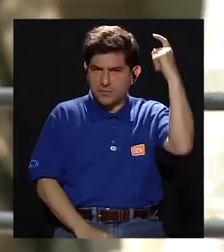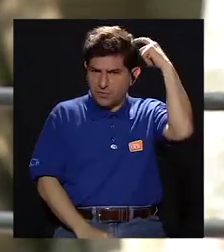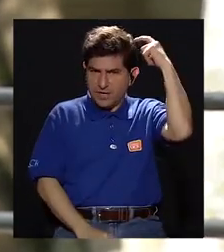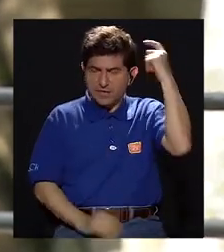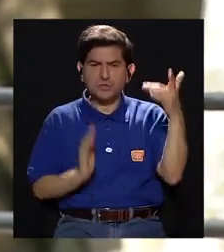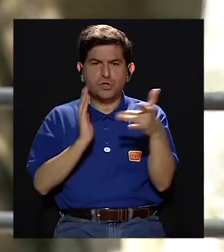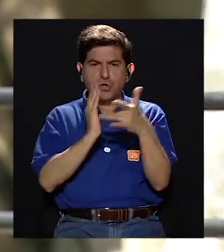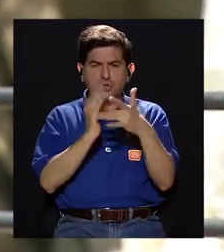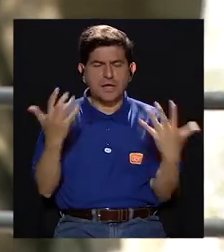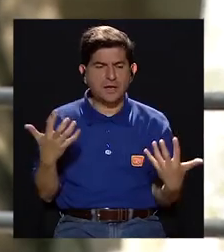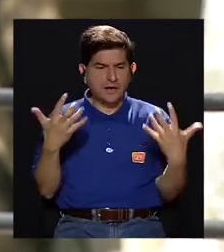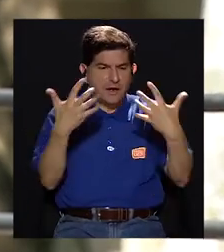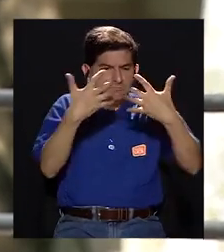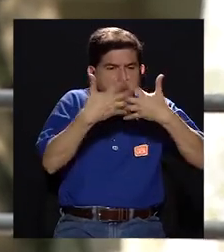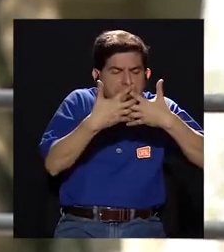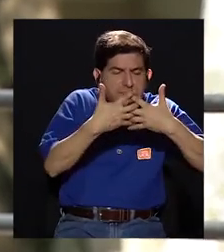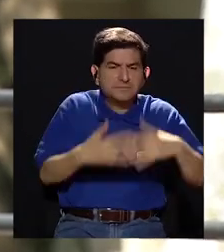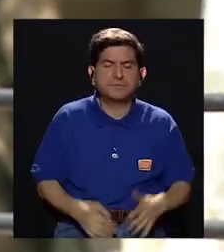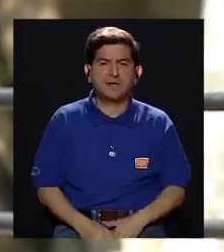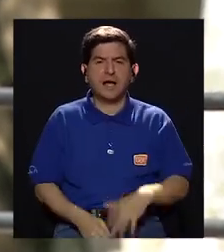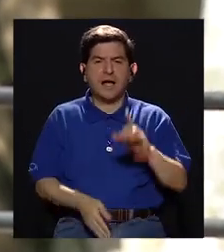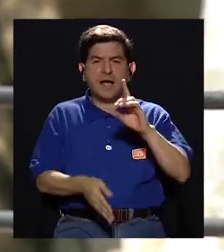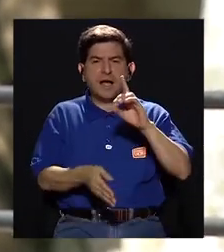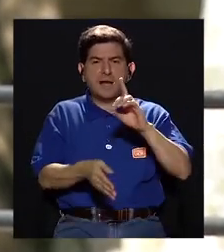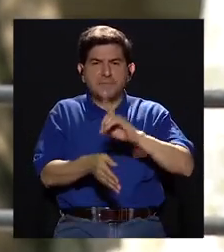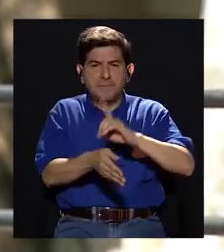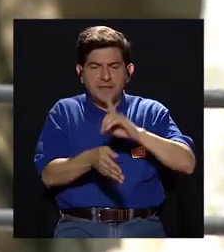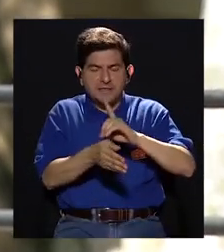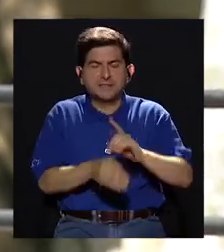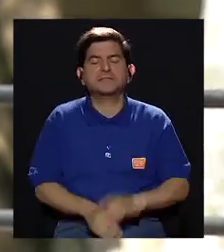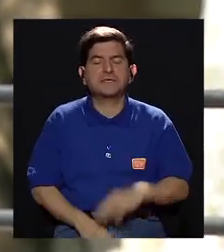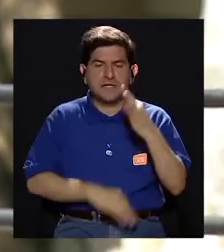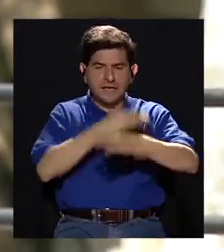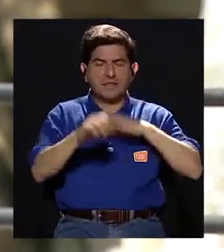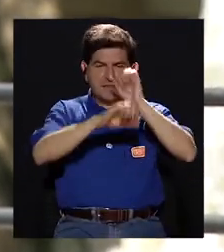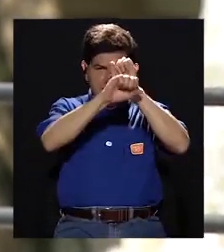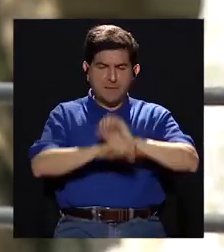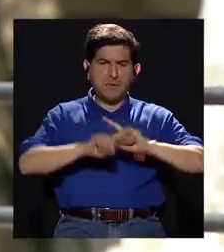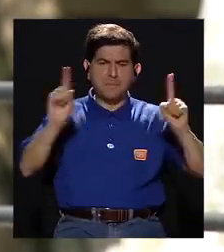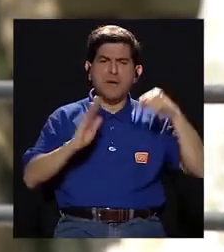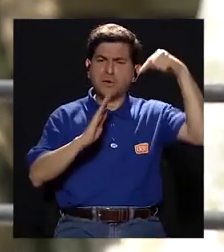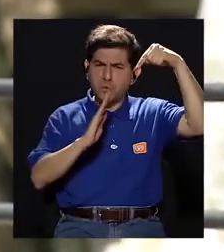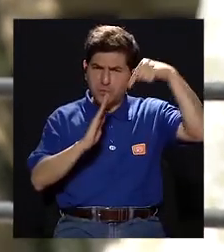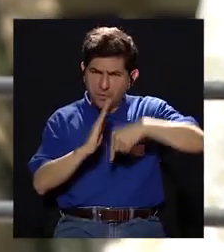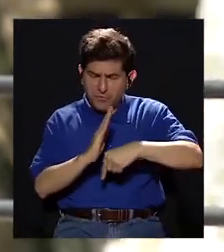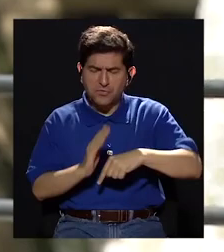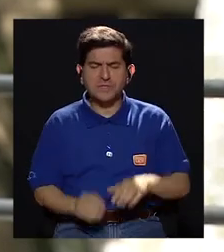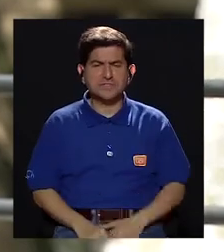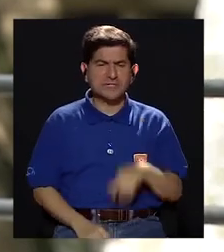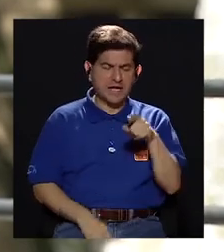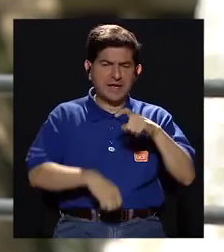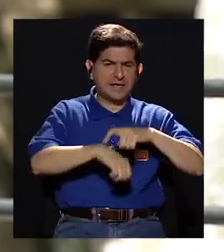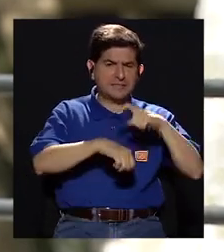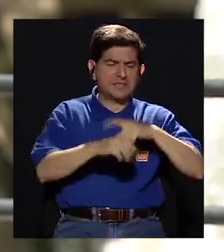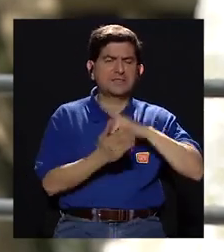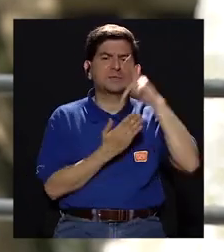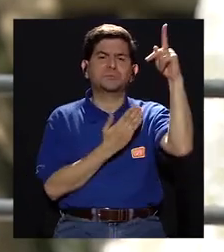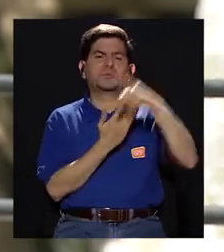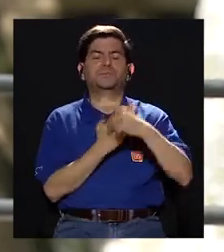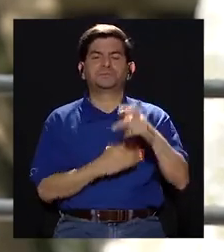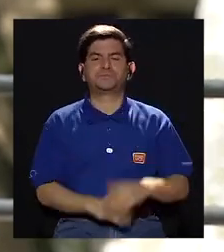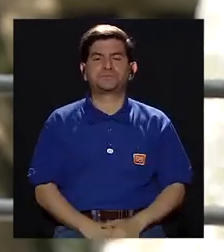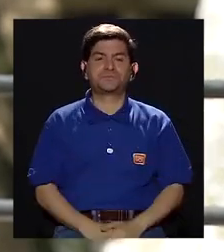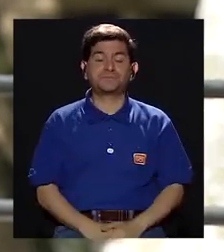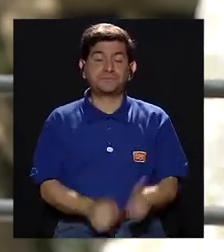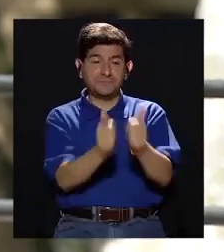neural. Esta es una técnica complementaria a la medicina tradicional, pero vamos a profundizar más durante este ratito